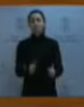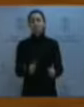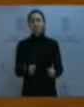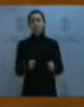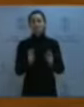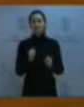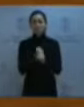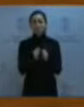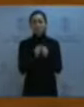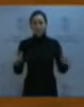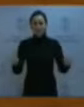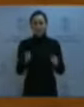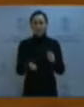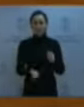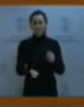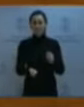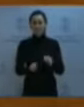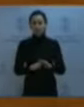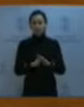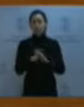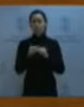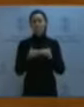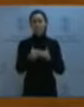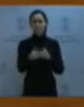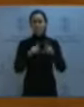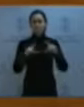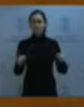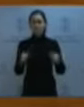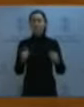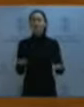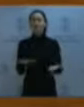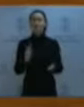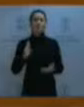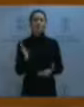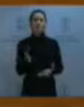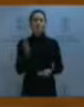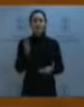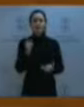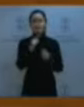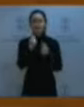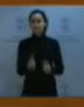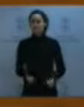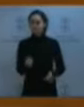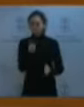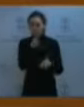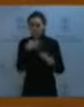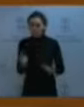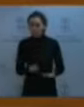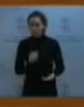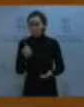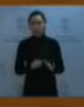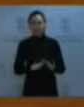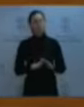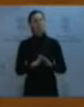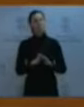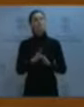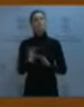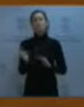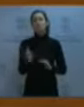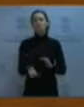empleo y el futuro de Asturias está tocado. Con este presupuesto no vamos a crecer y no vamos a poder